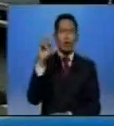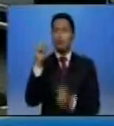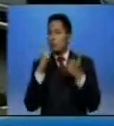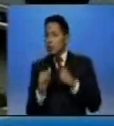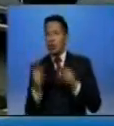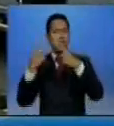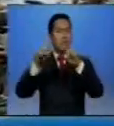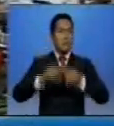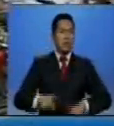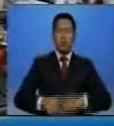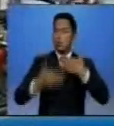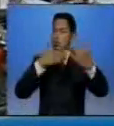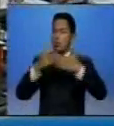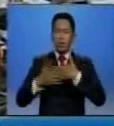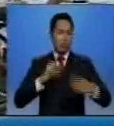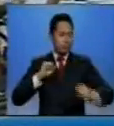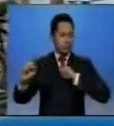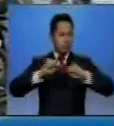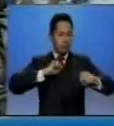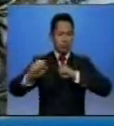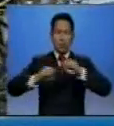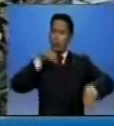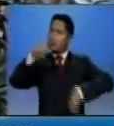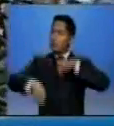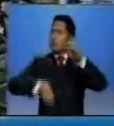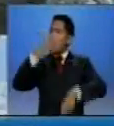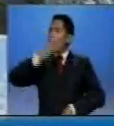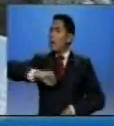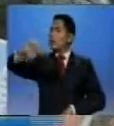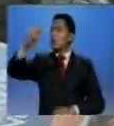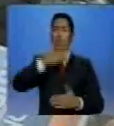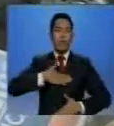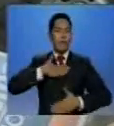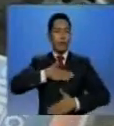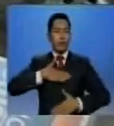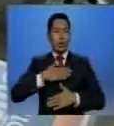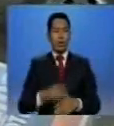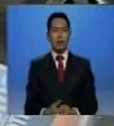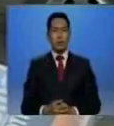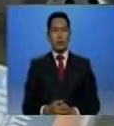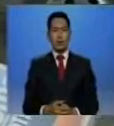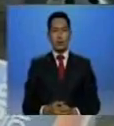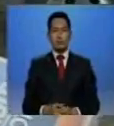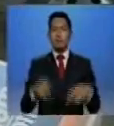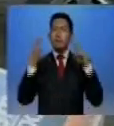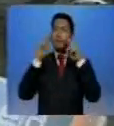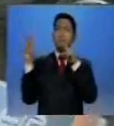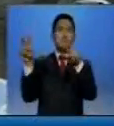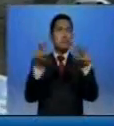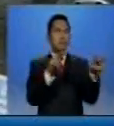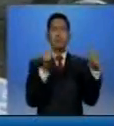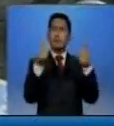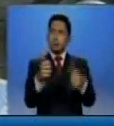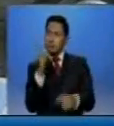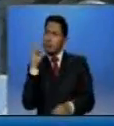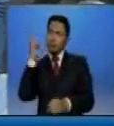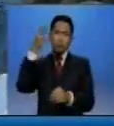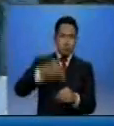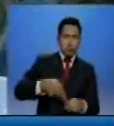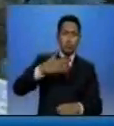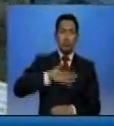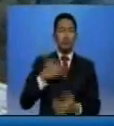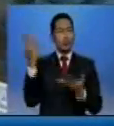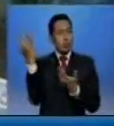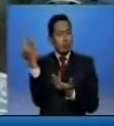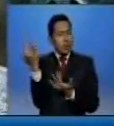condición, solo las ganas de disfrutar del paseo. Gustoso de participar y espero